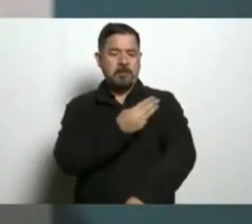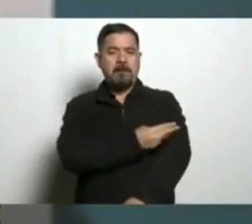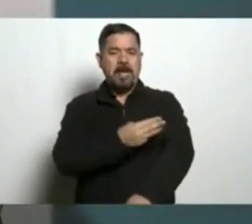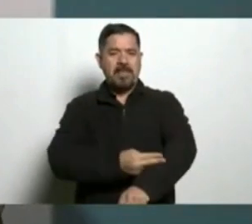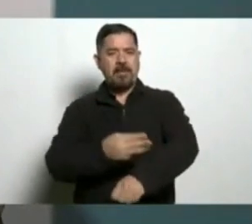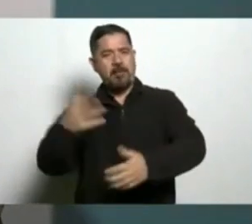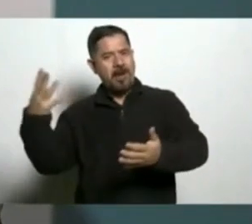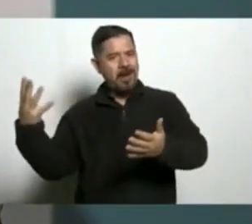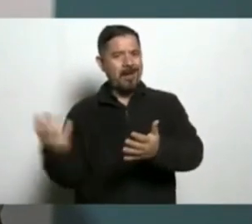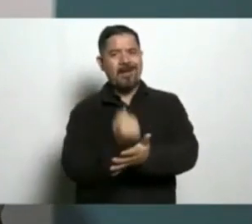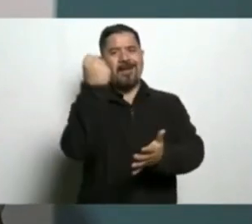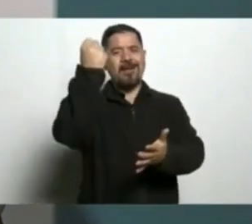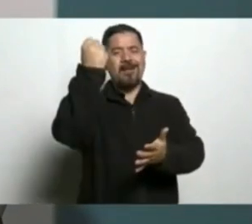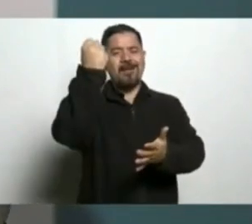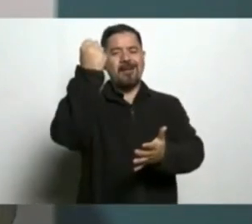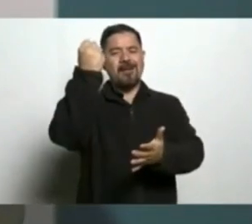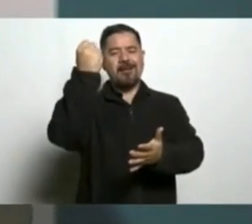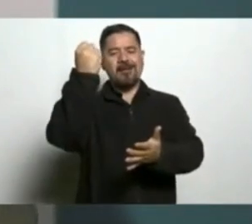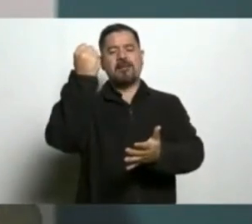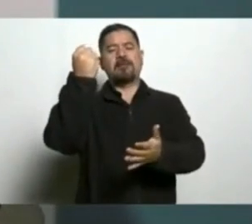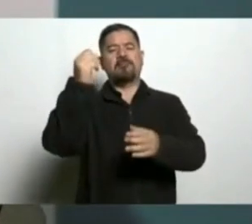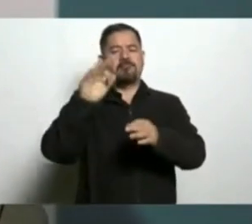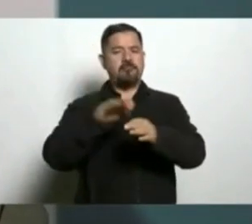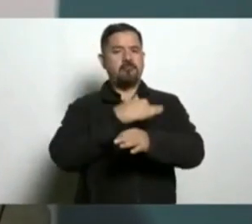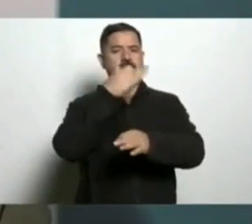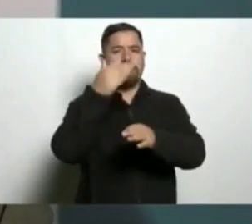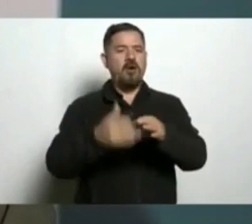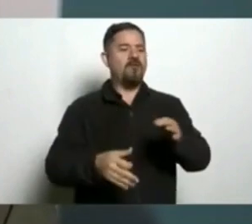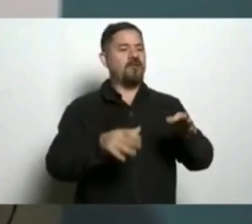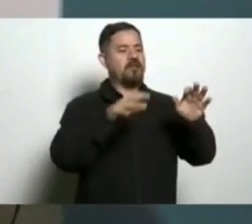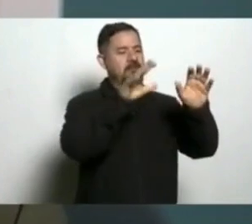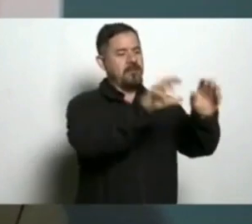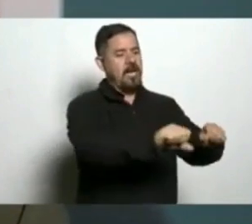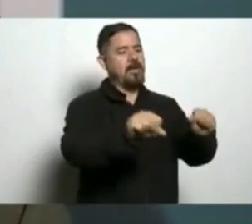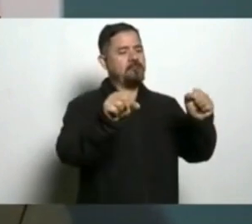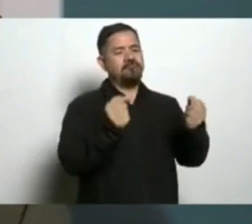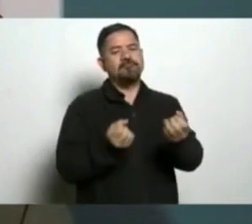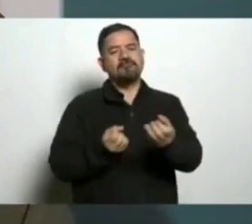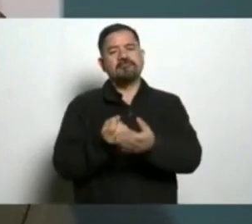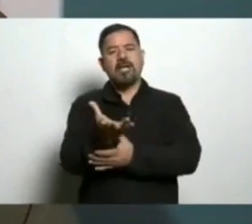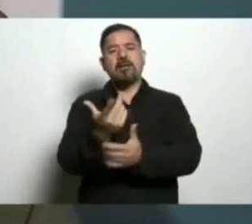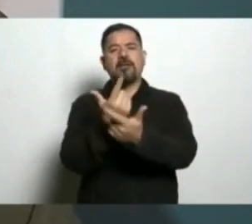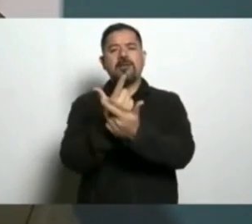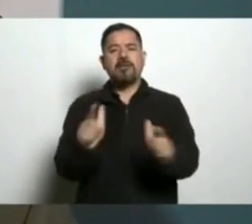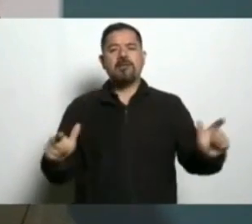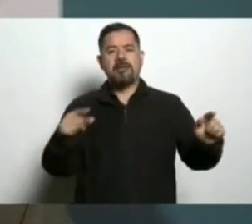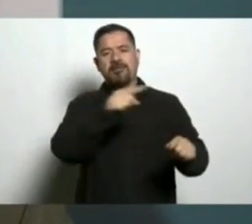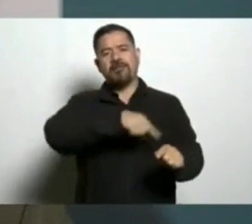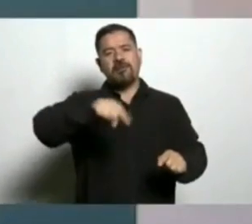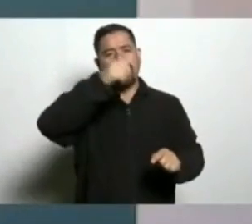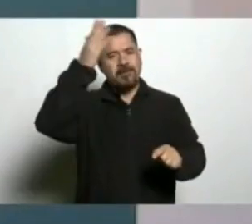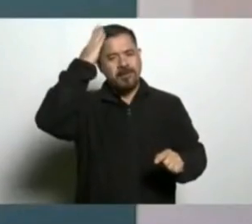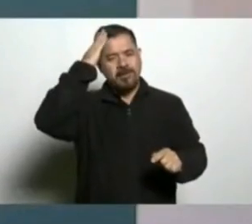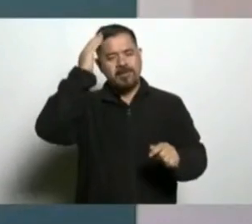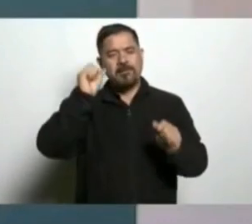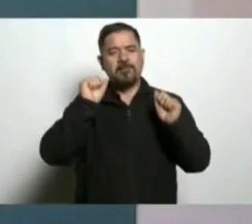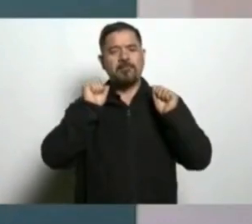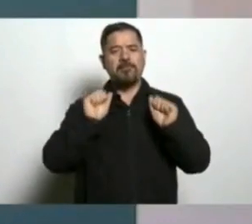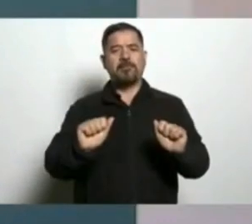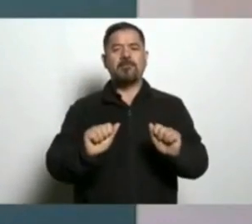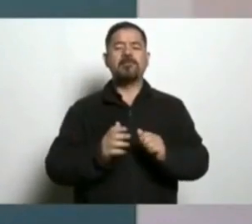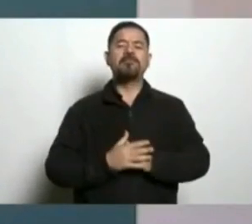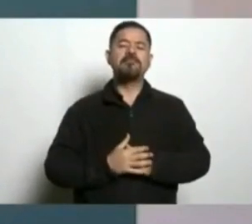Madero y quedan en libertad los dirigentes.